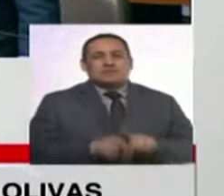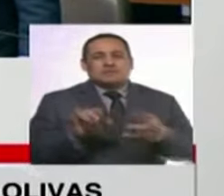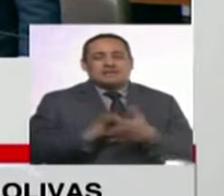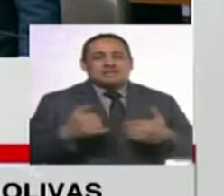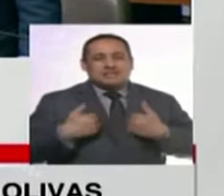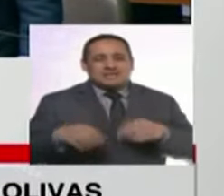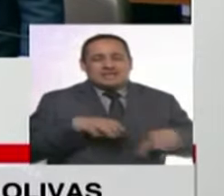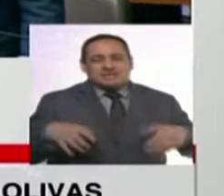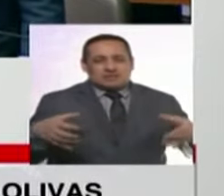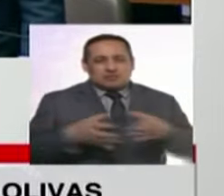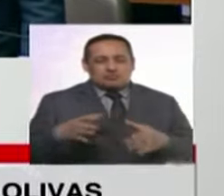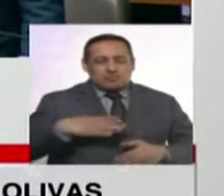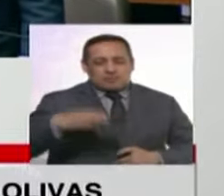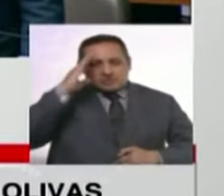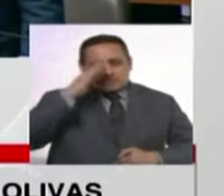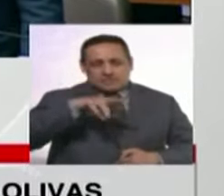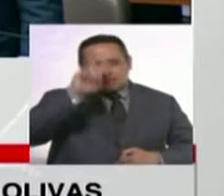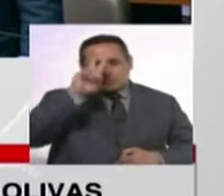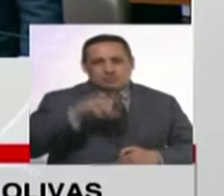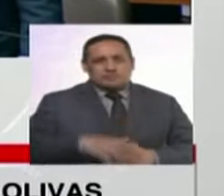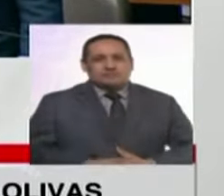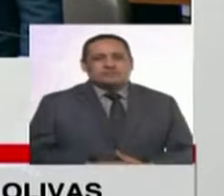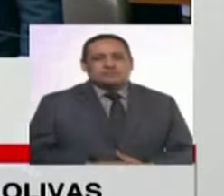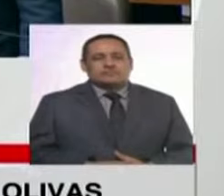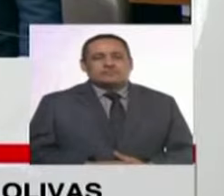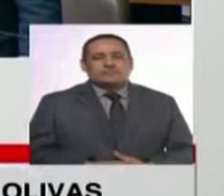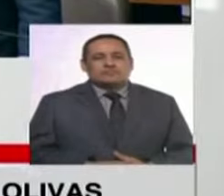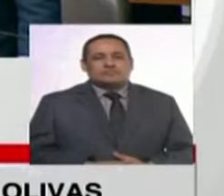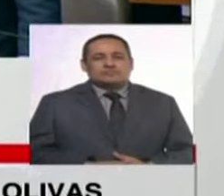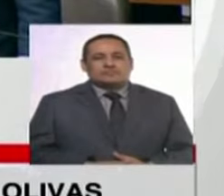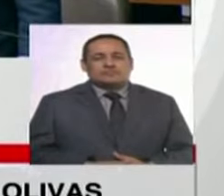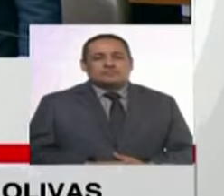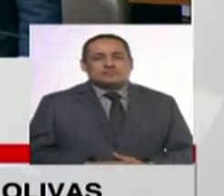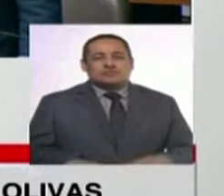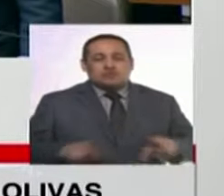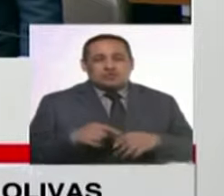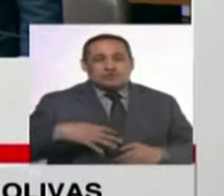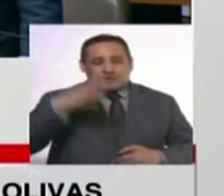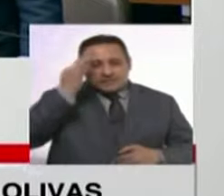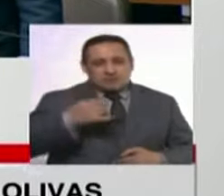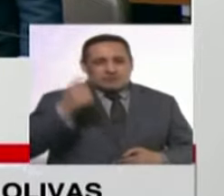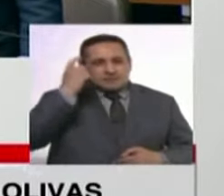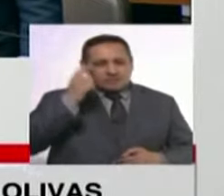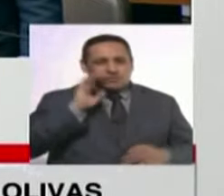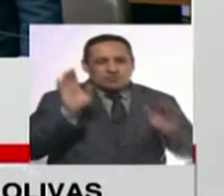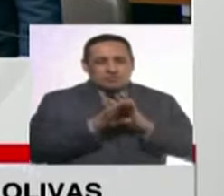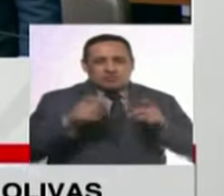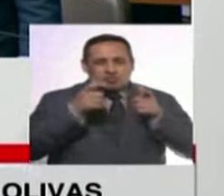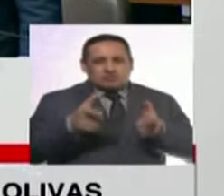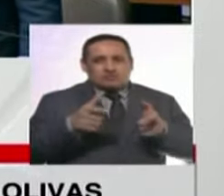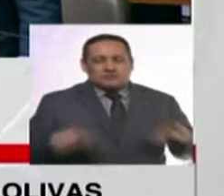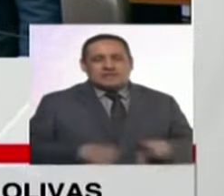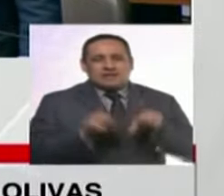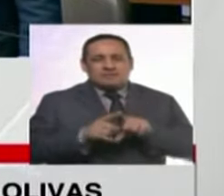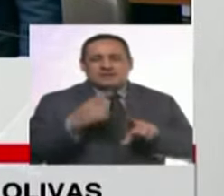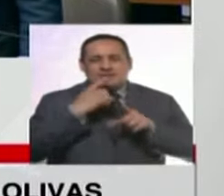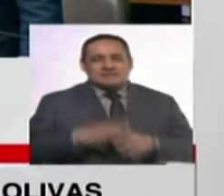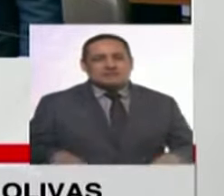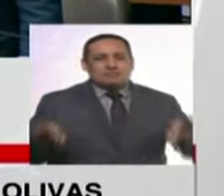tiene que hacer la Policía Nacional del Perú Creo que este concepto de Seguridad Ciudadana es